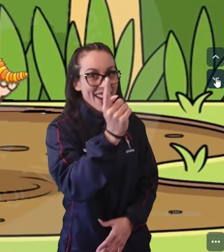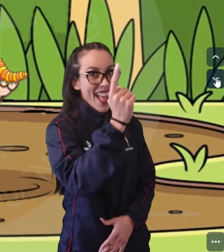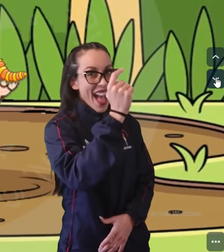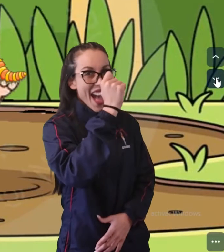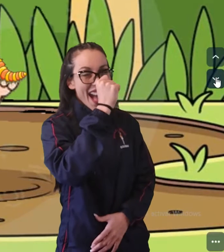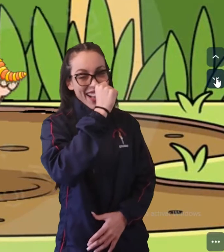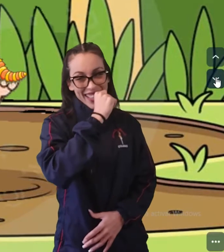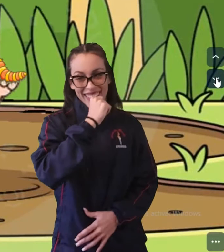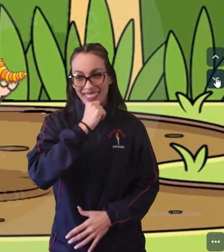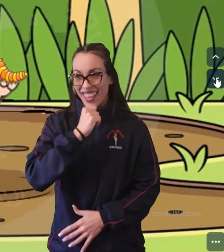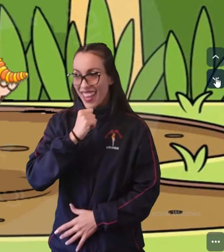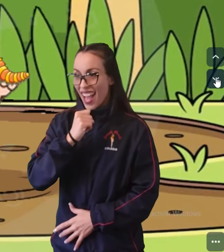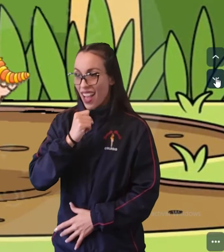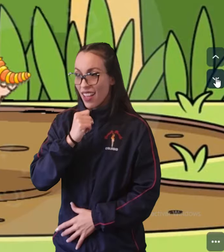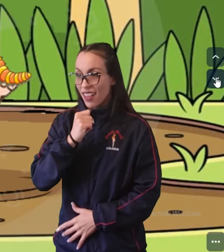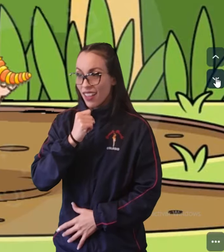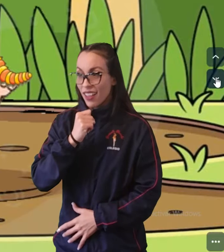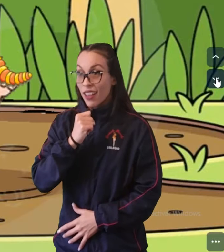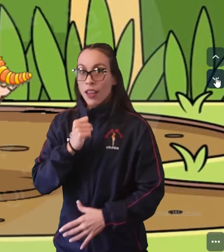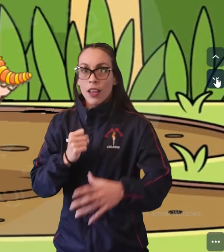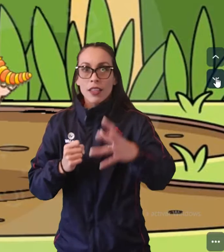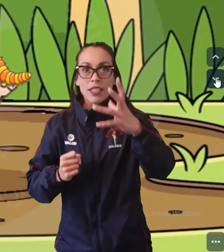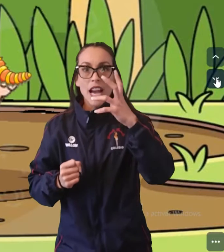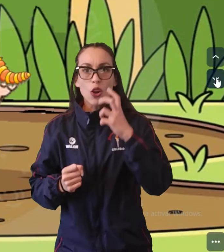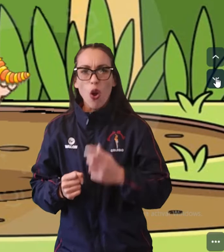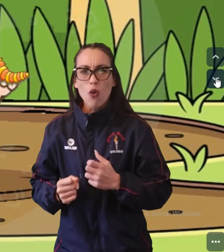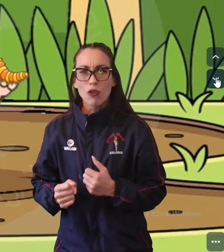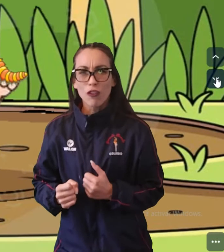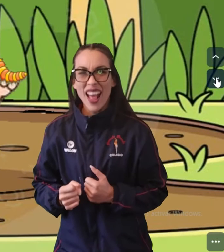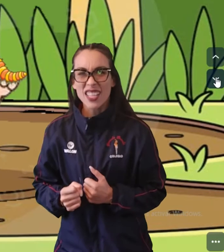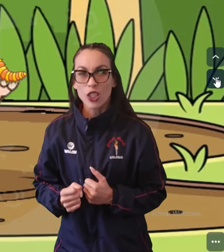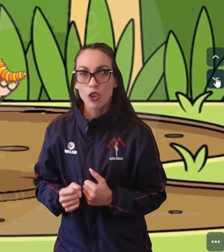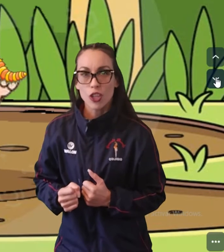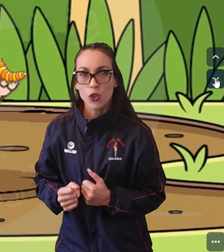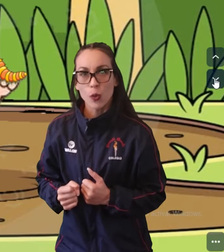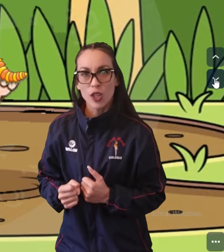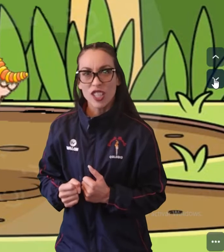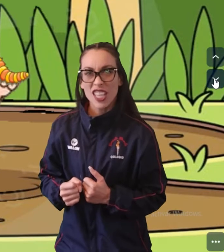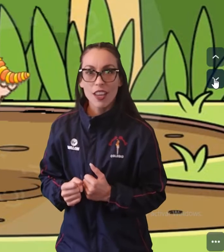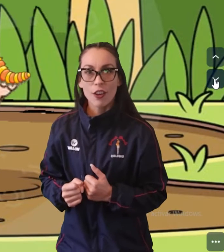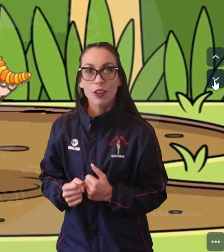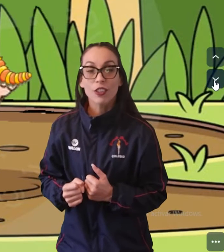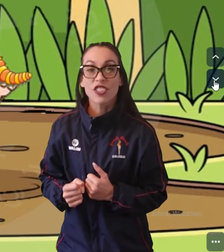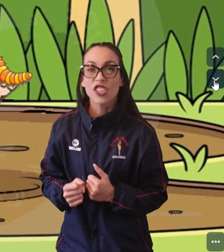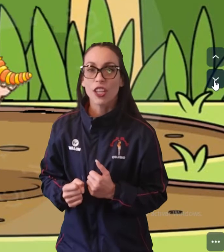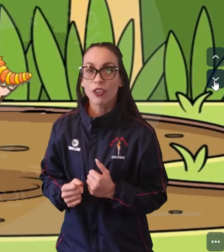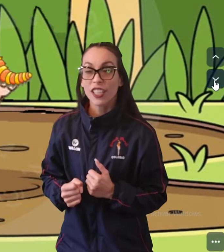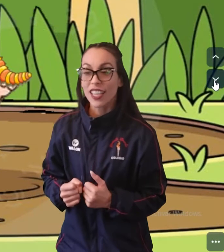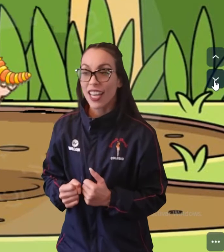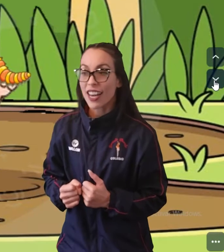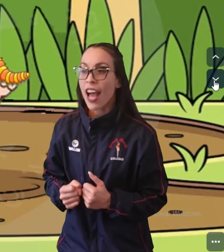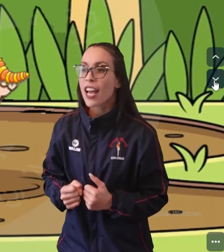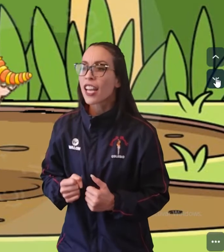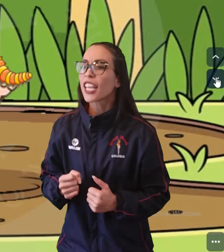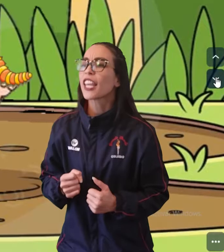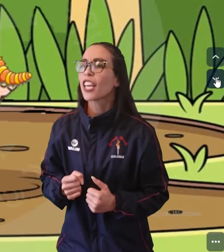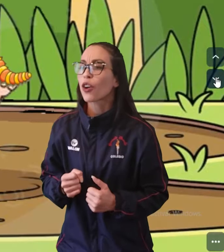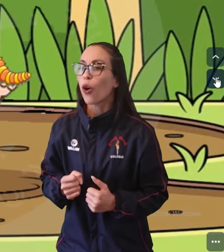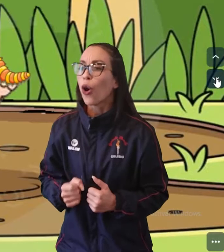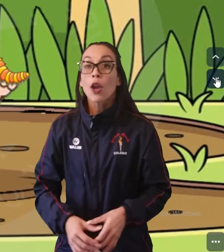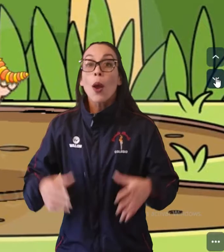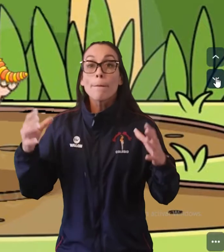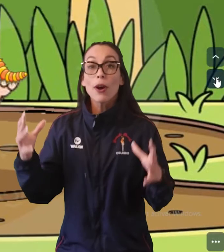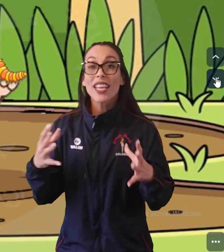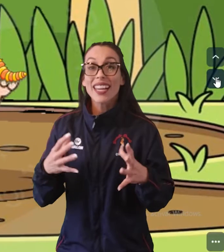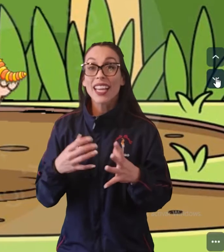una gran idea. Sacó un frasco de su bolsillo lleno de tierra y